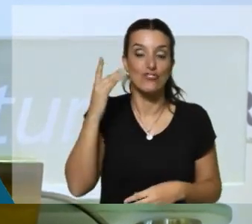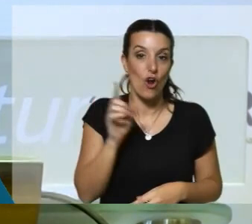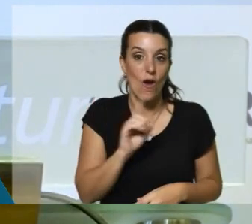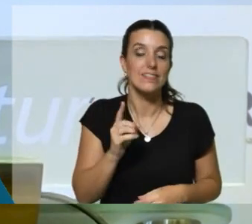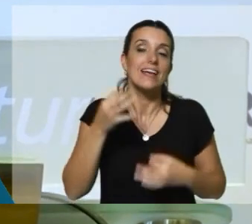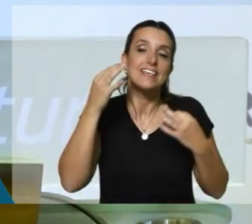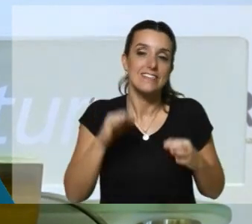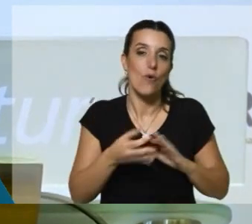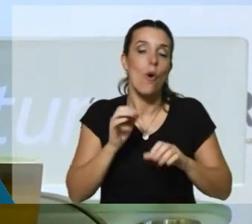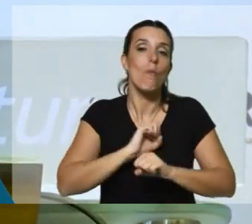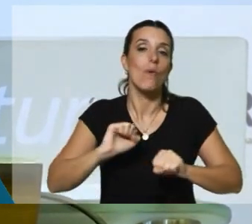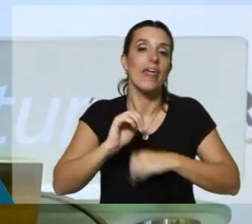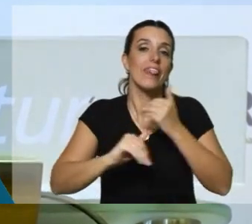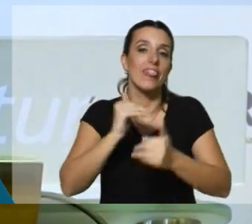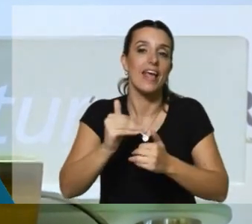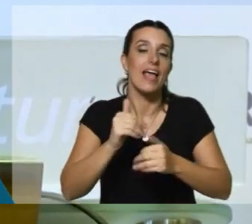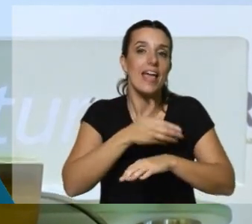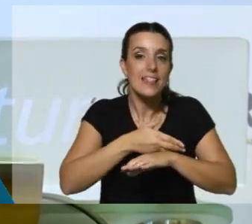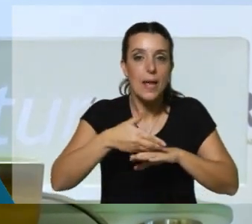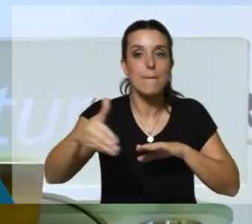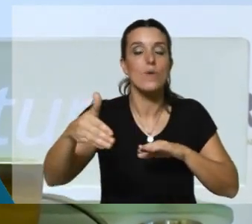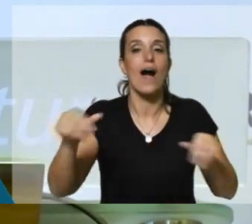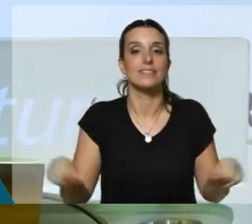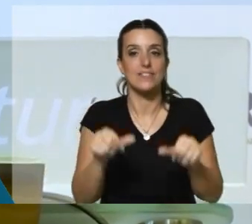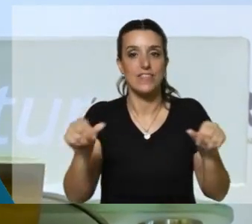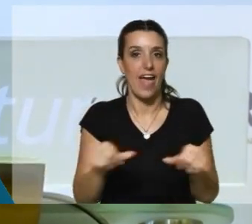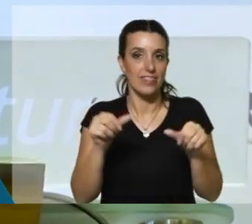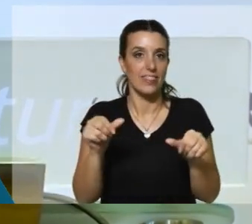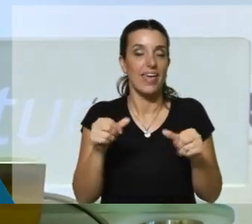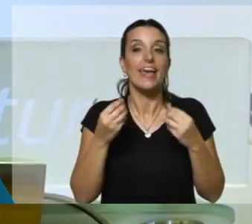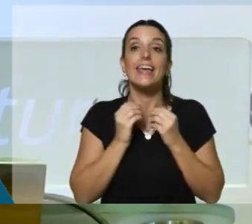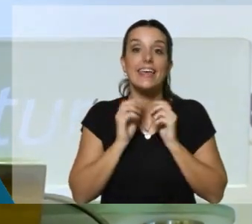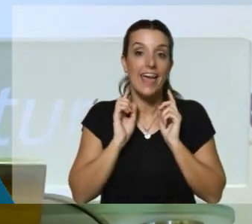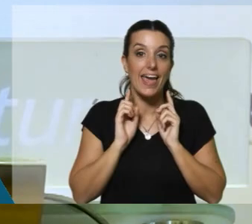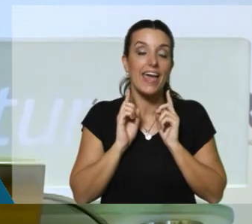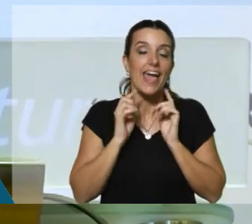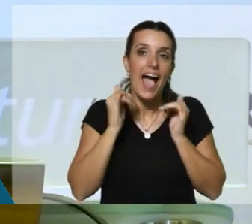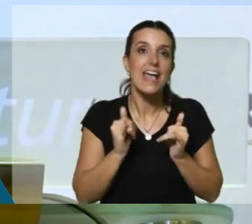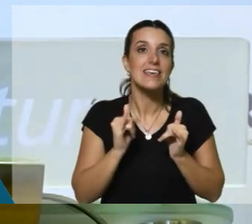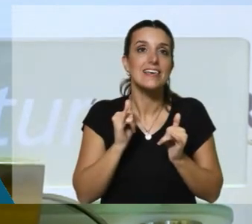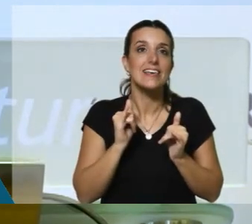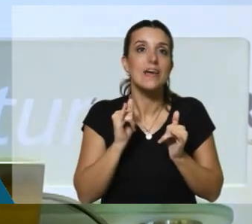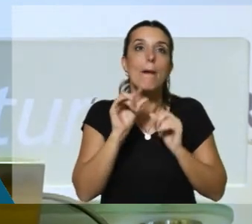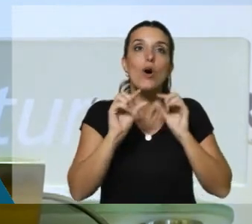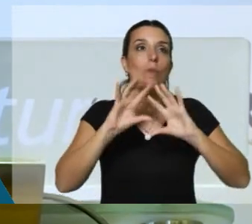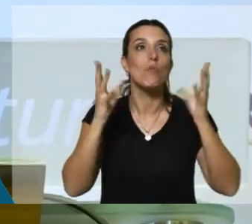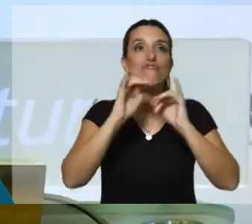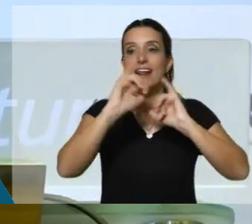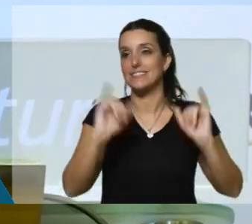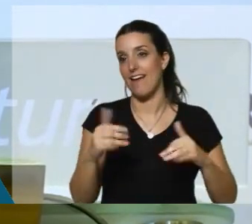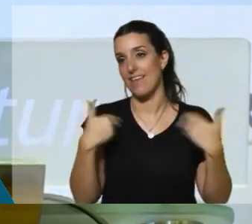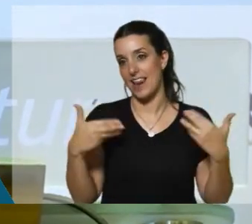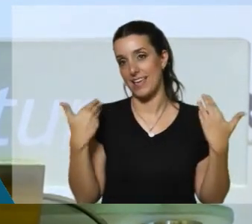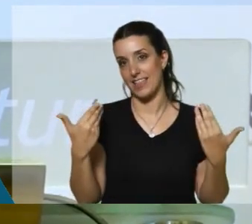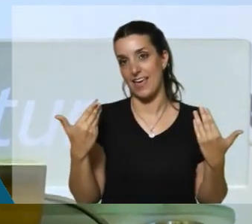estoy seguro que vamos a poder acompasar los tiempos de una actividad que tiene como pocas en el mundo la felicidad y la alegría.